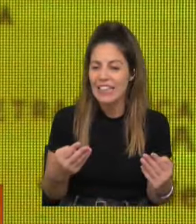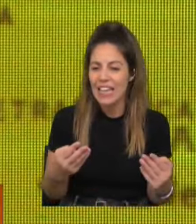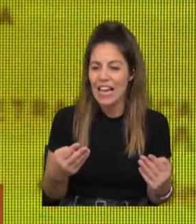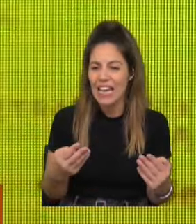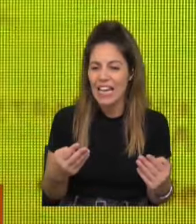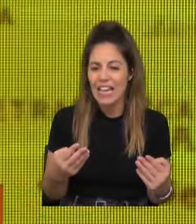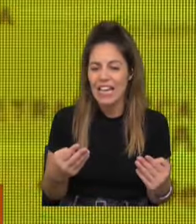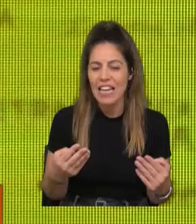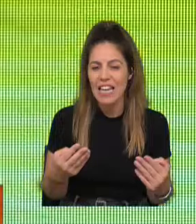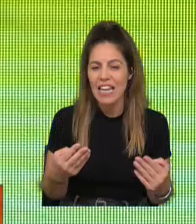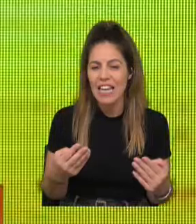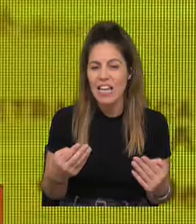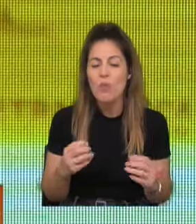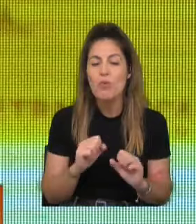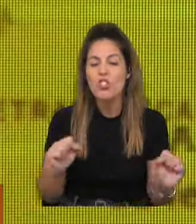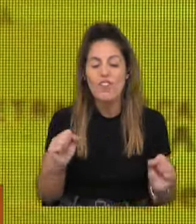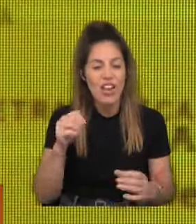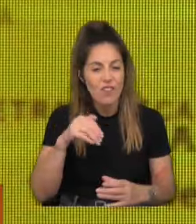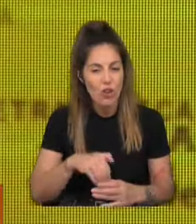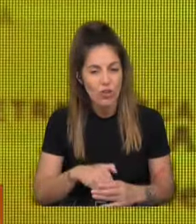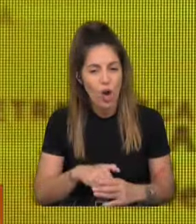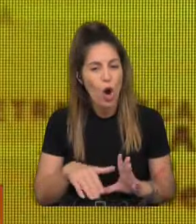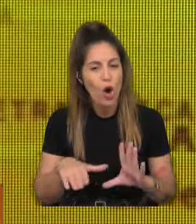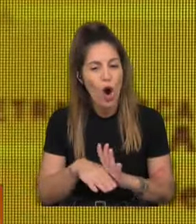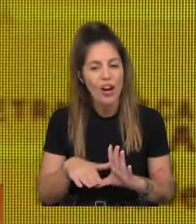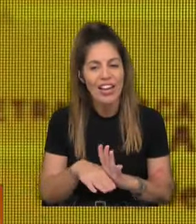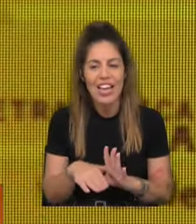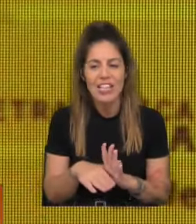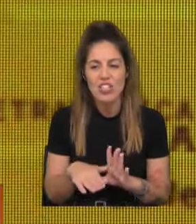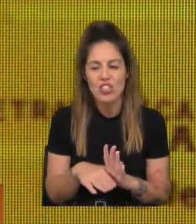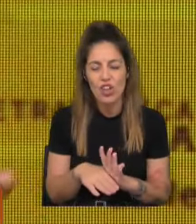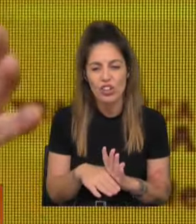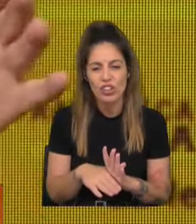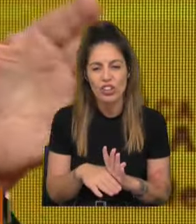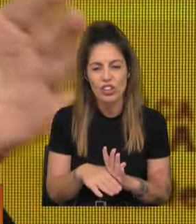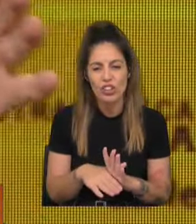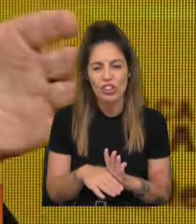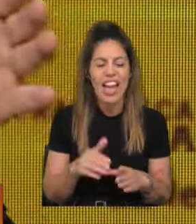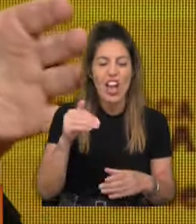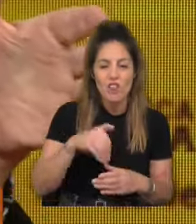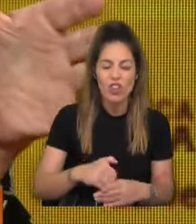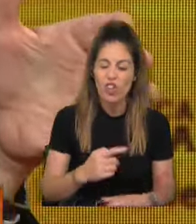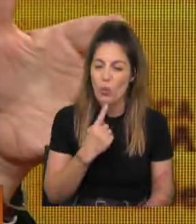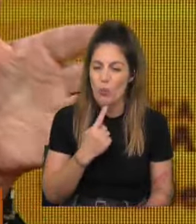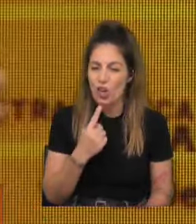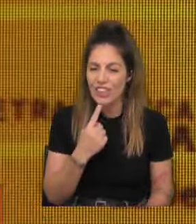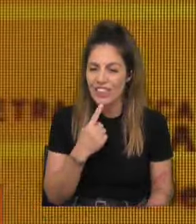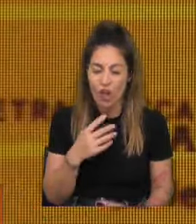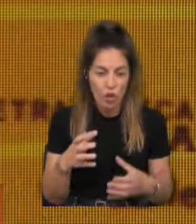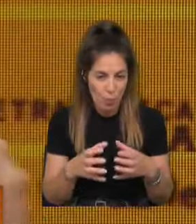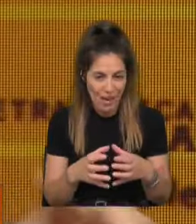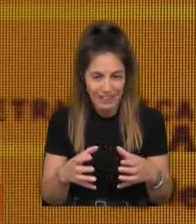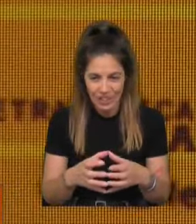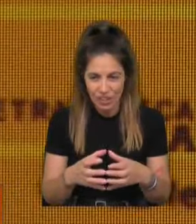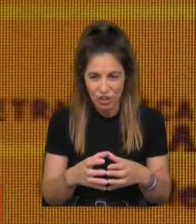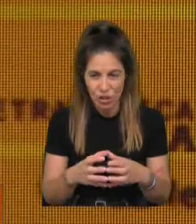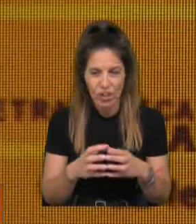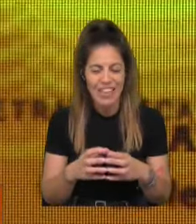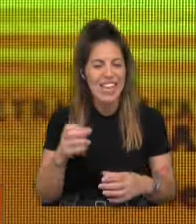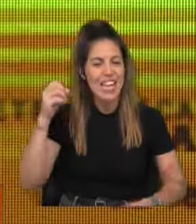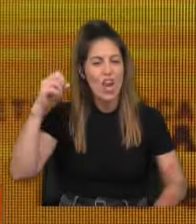potencialidad de Voto hay una correlación muy grande entre el voto político partidario y la